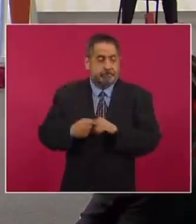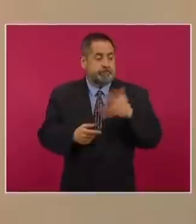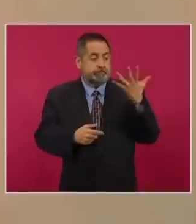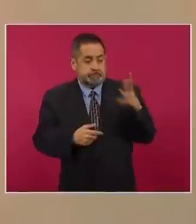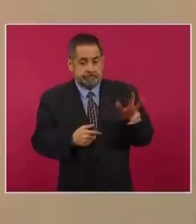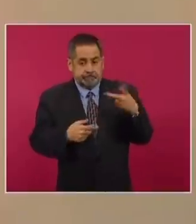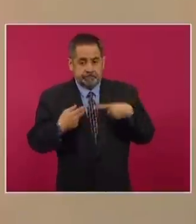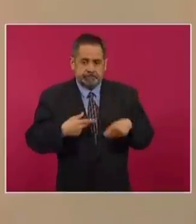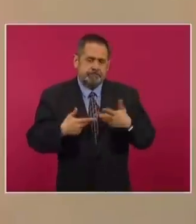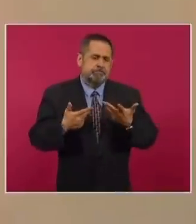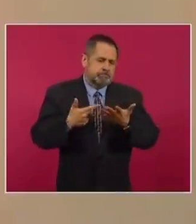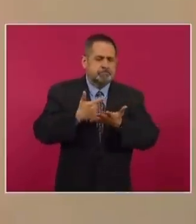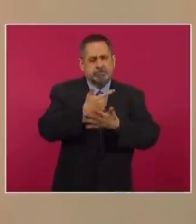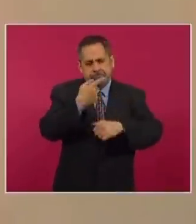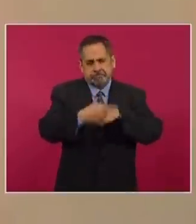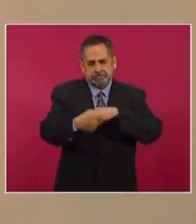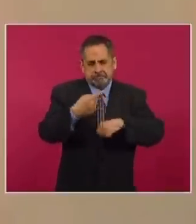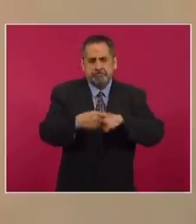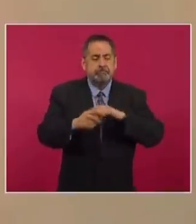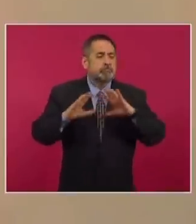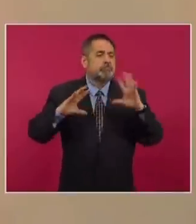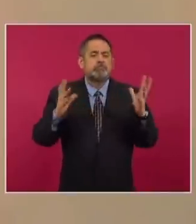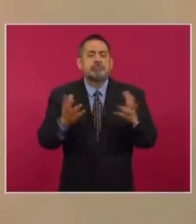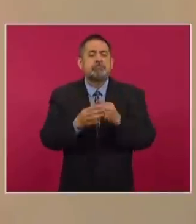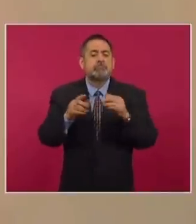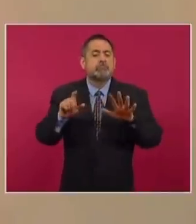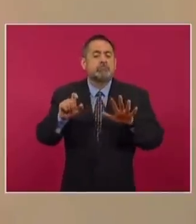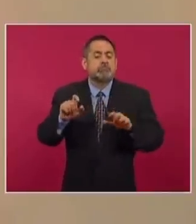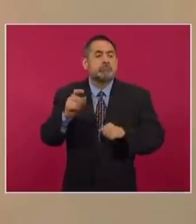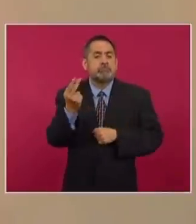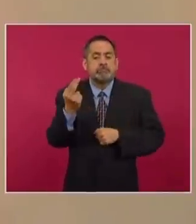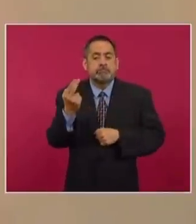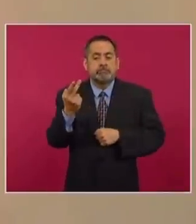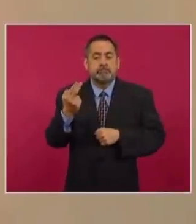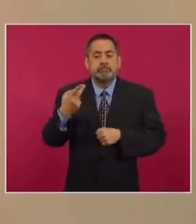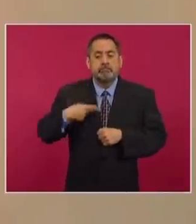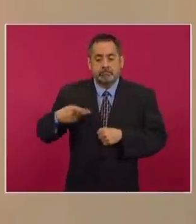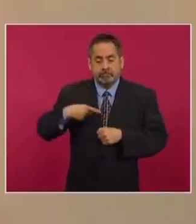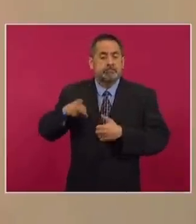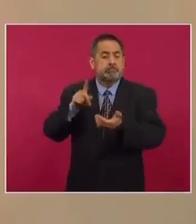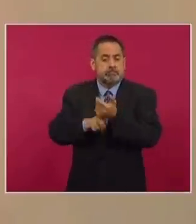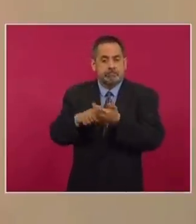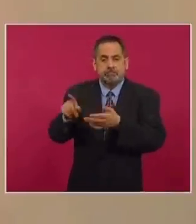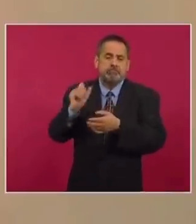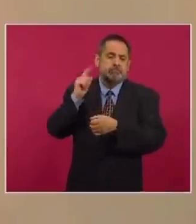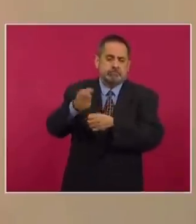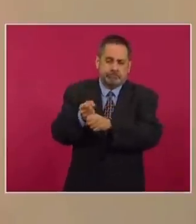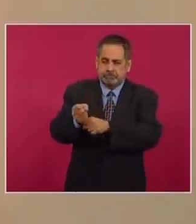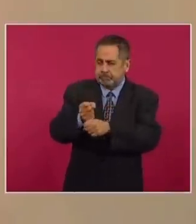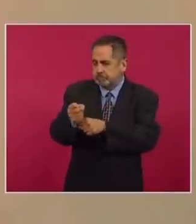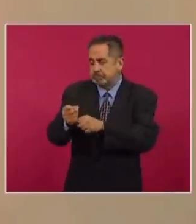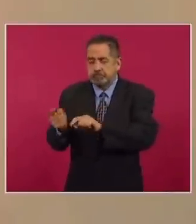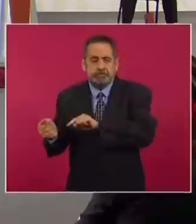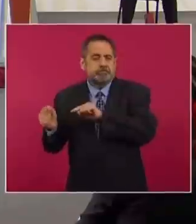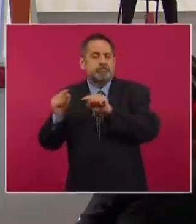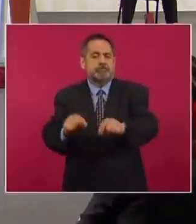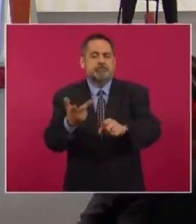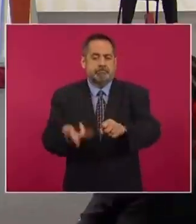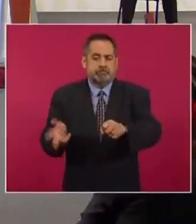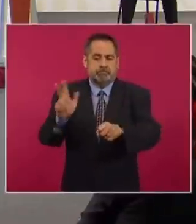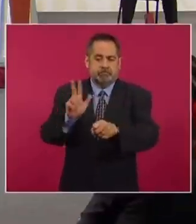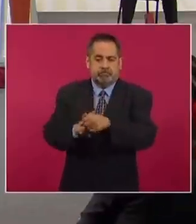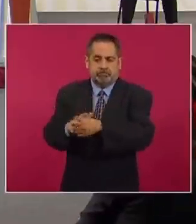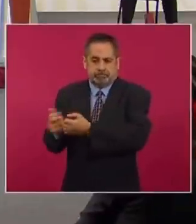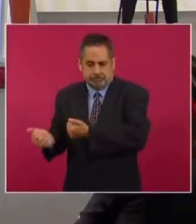y otros tantos más en un total de 25 personas que fueron hospitalizados nosotros reiteramos